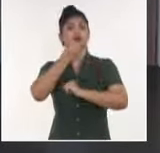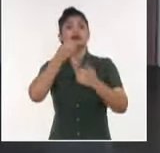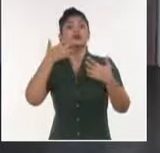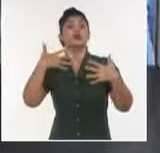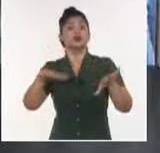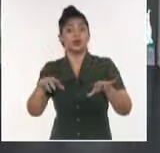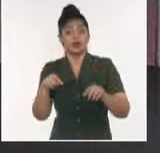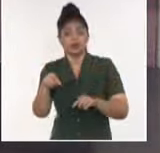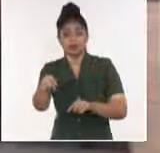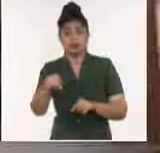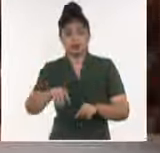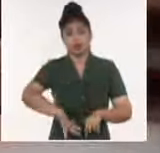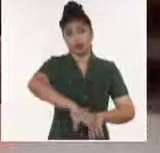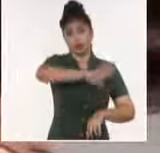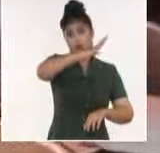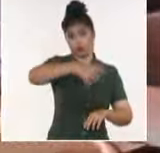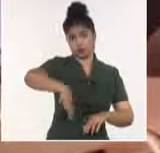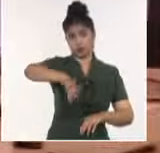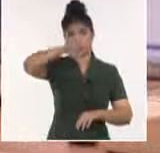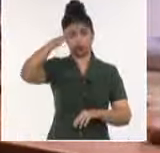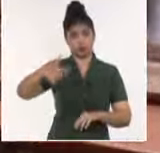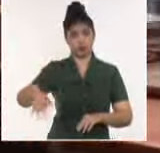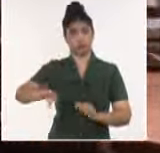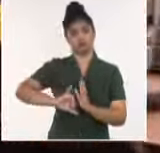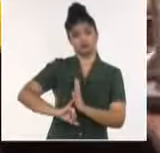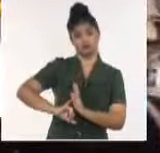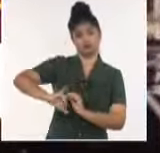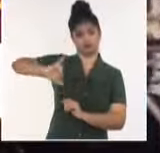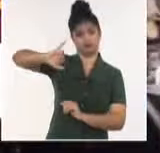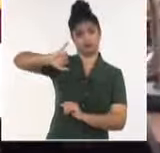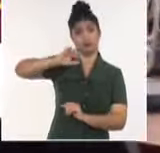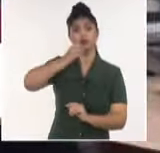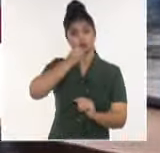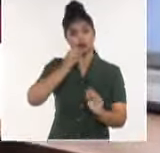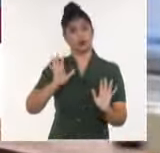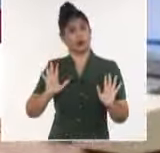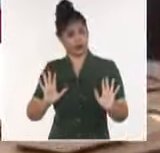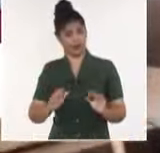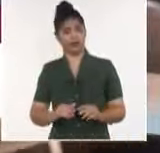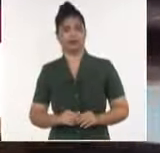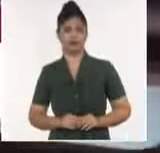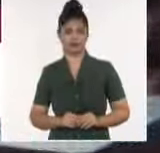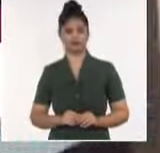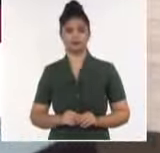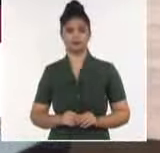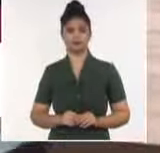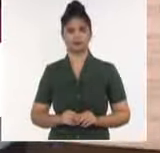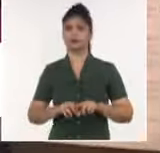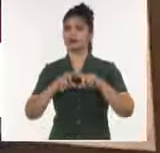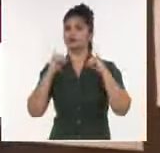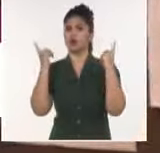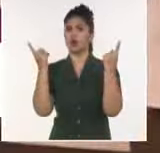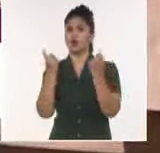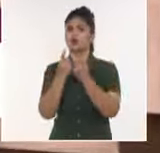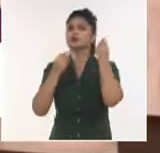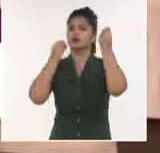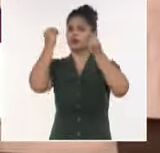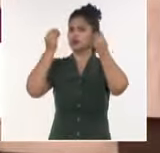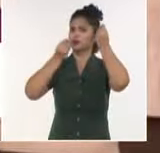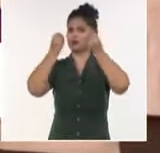humanas por el momento. Lo preocupante del tema es que la agencia meteorológica japonesa encendió las alarmas sobre la posibilidad de